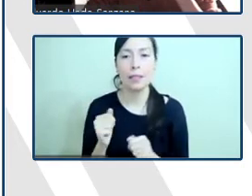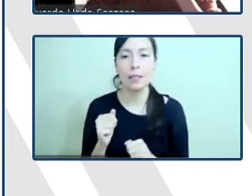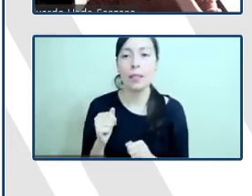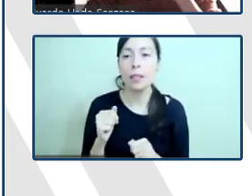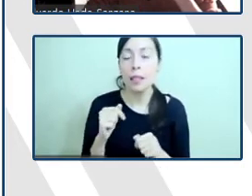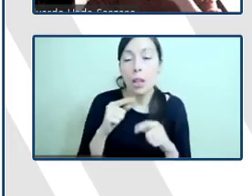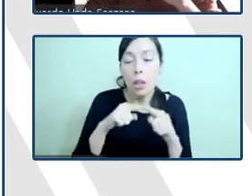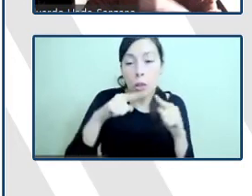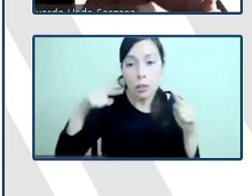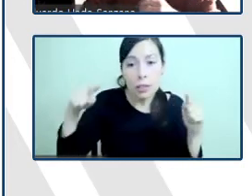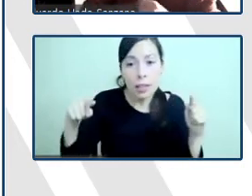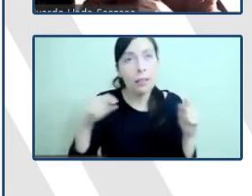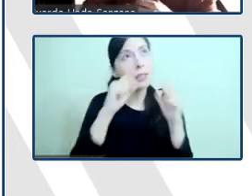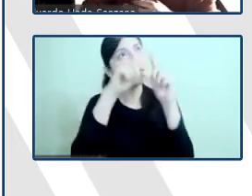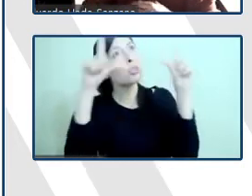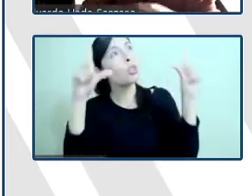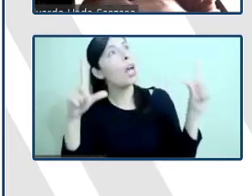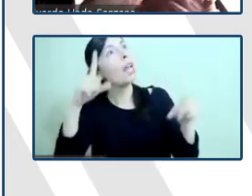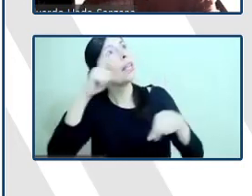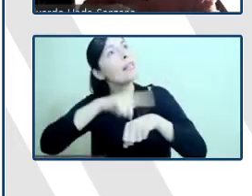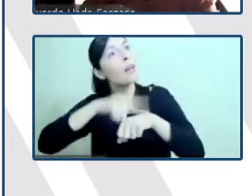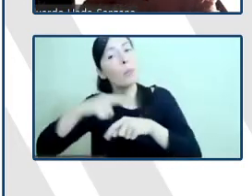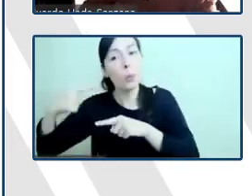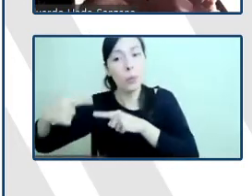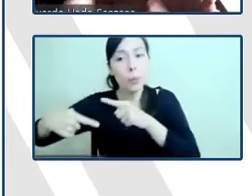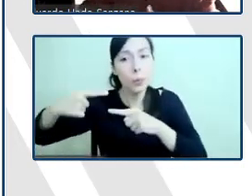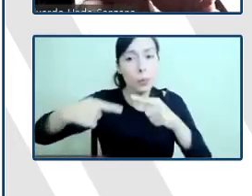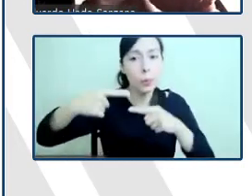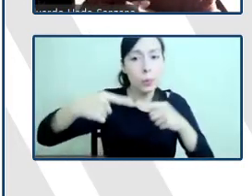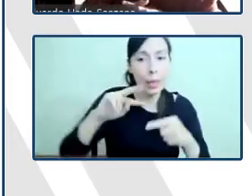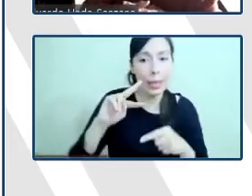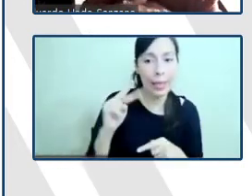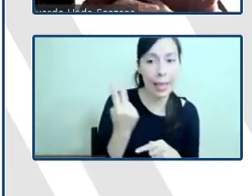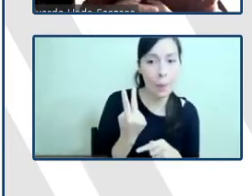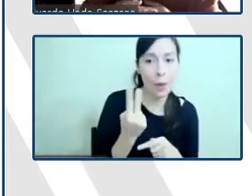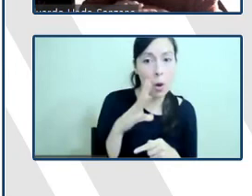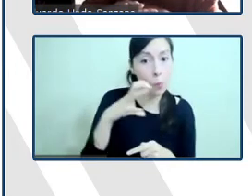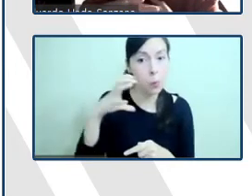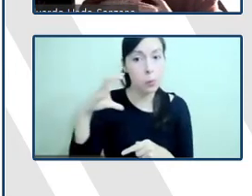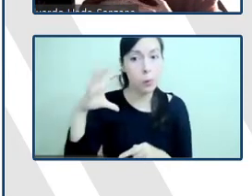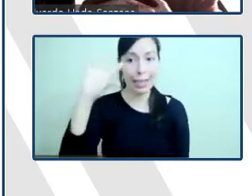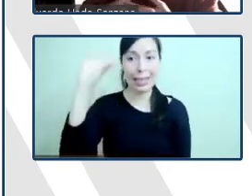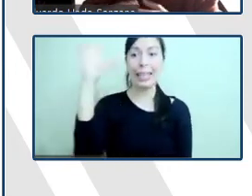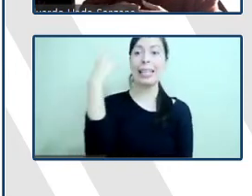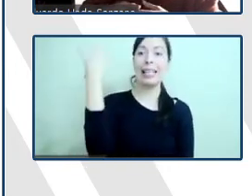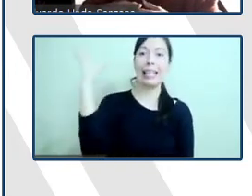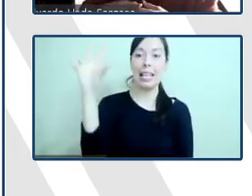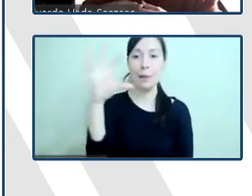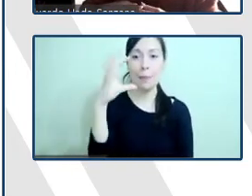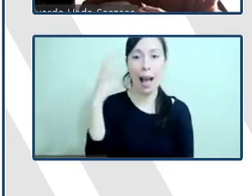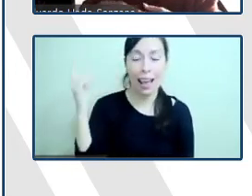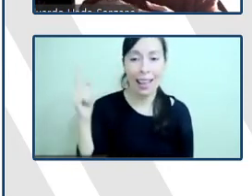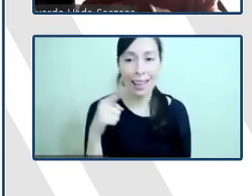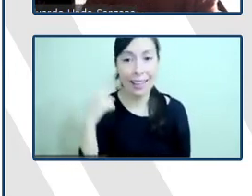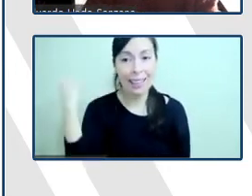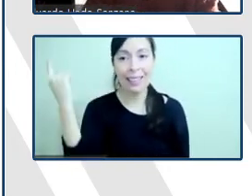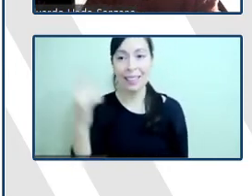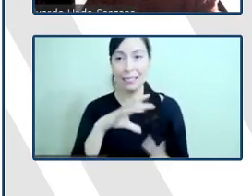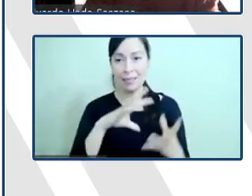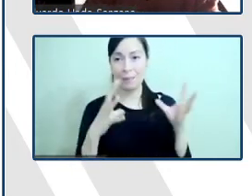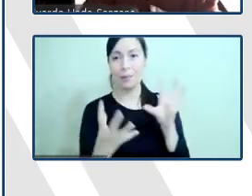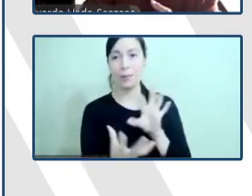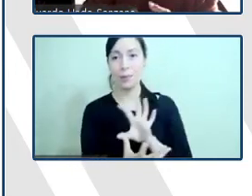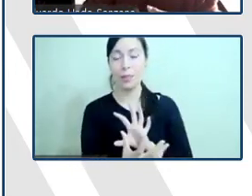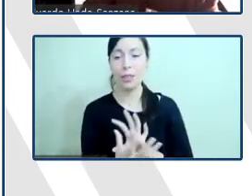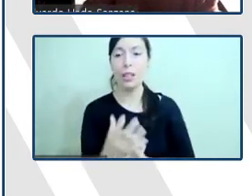en el tiempo? ¿Y afecta ese cambio, si es que existe, al clima en la Tierra? Y bueno, ya que estamos hablando de la constante solar,